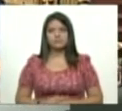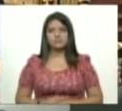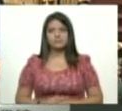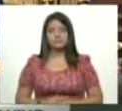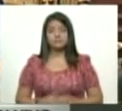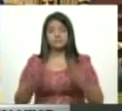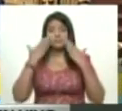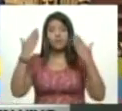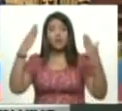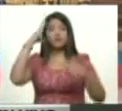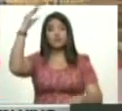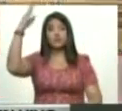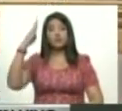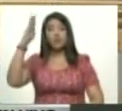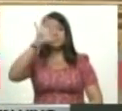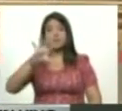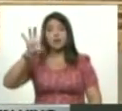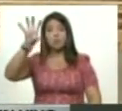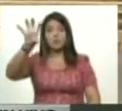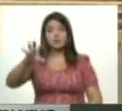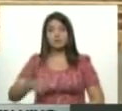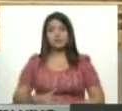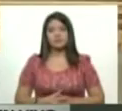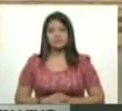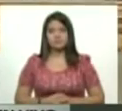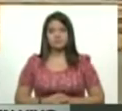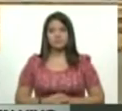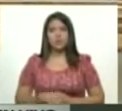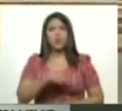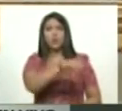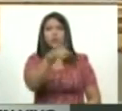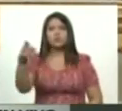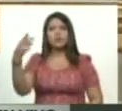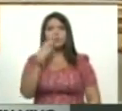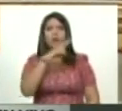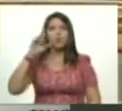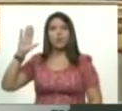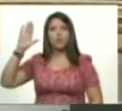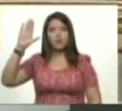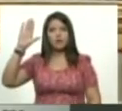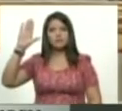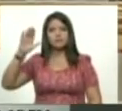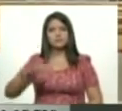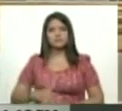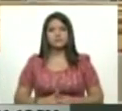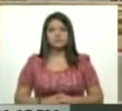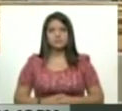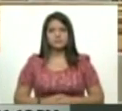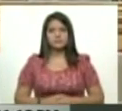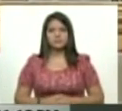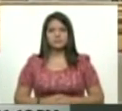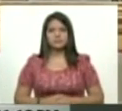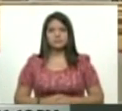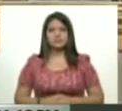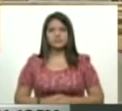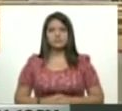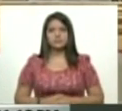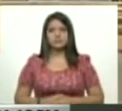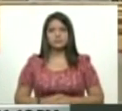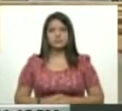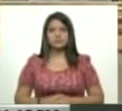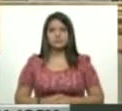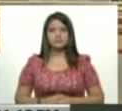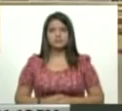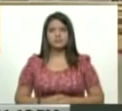ante Dios y ante la patria, ¿juran ustedes cumplir y hacer